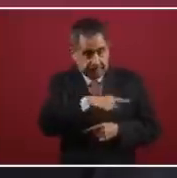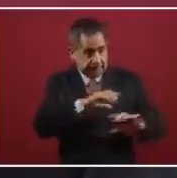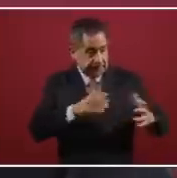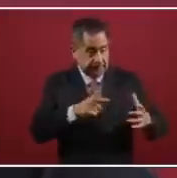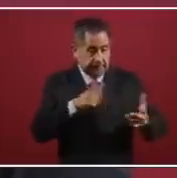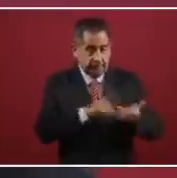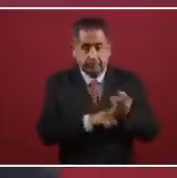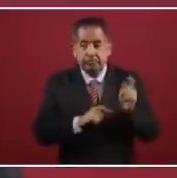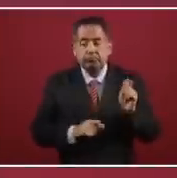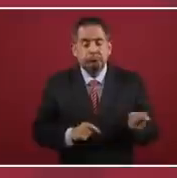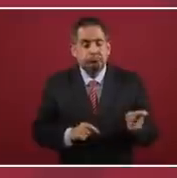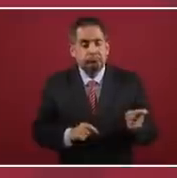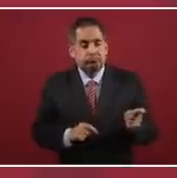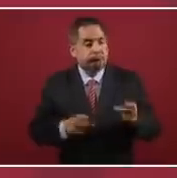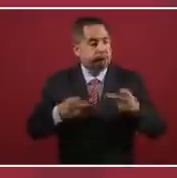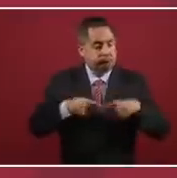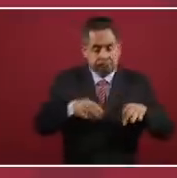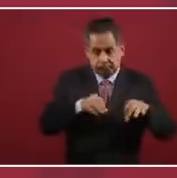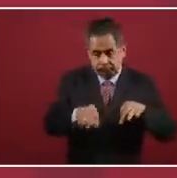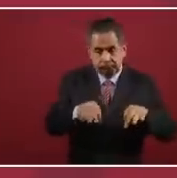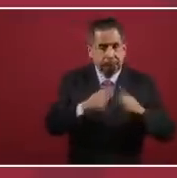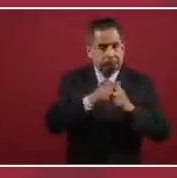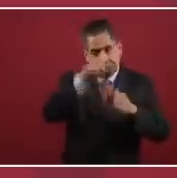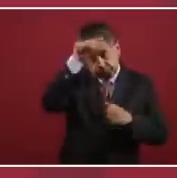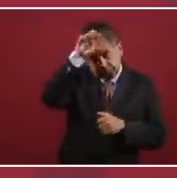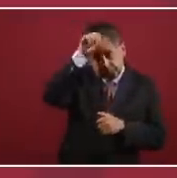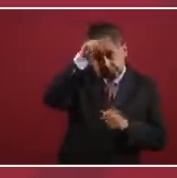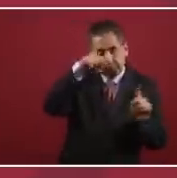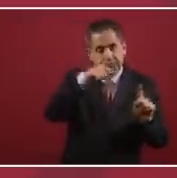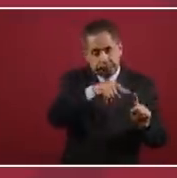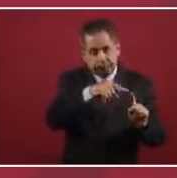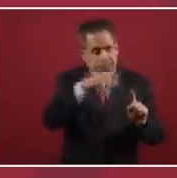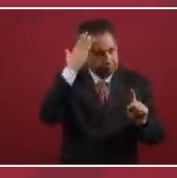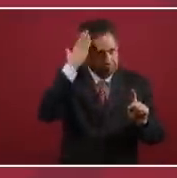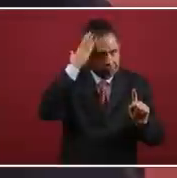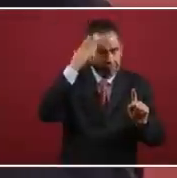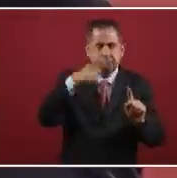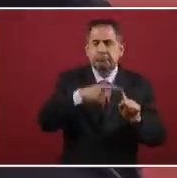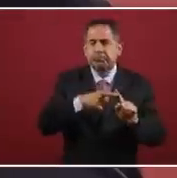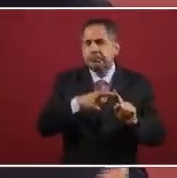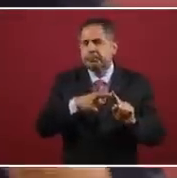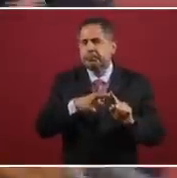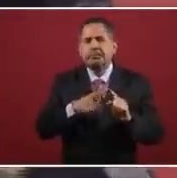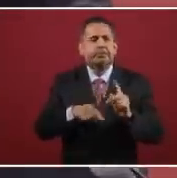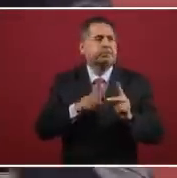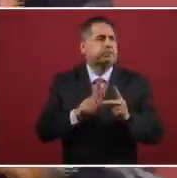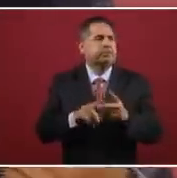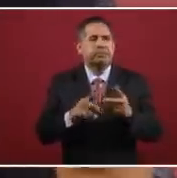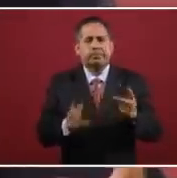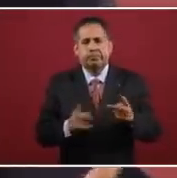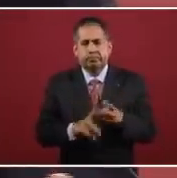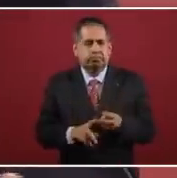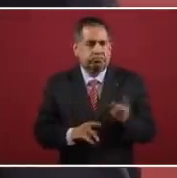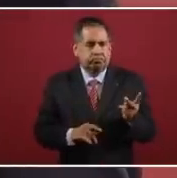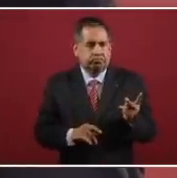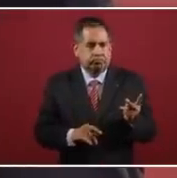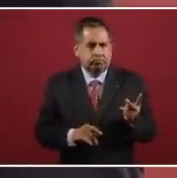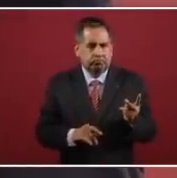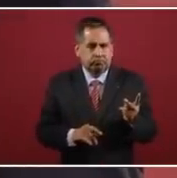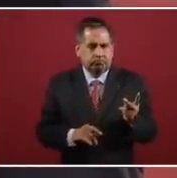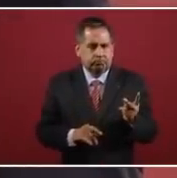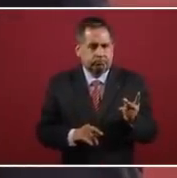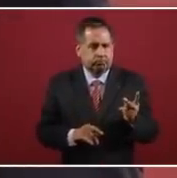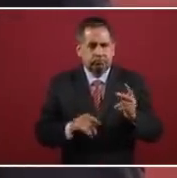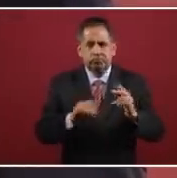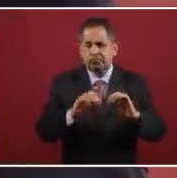tanto de los trabajadores mineros como de las